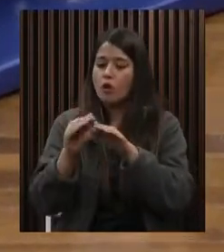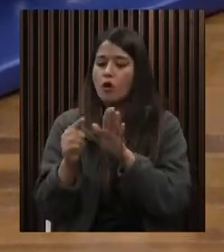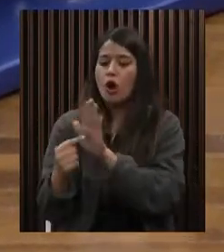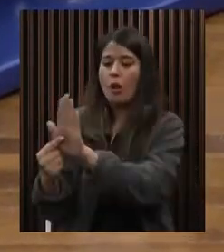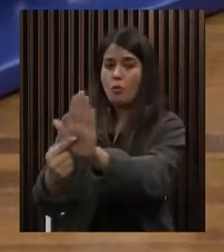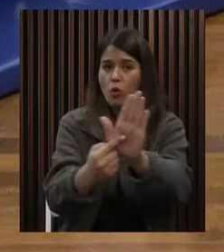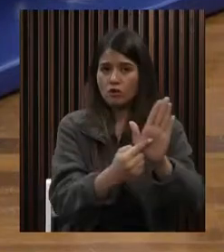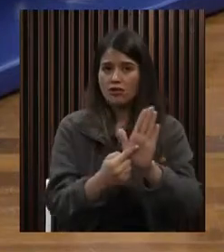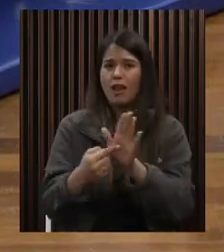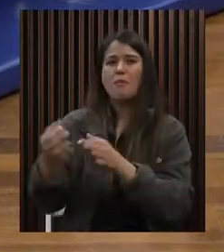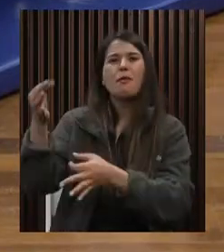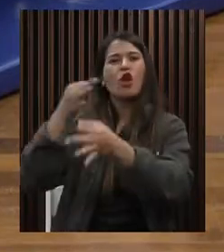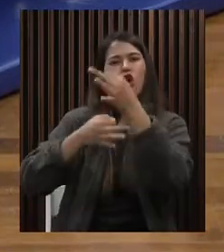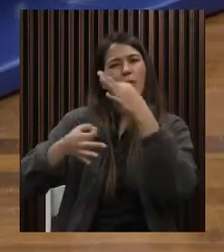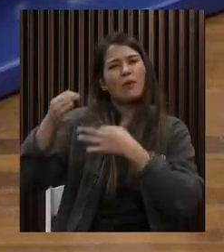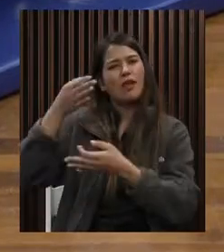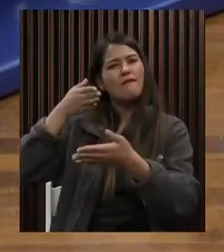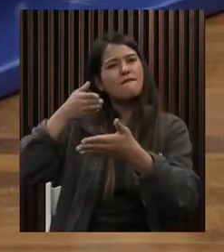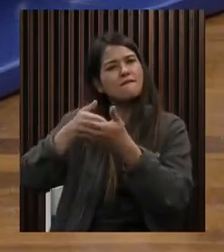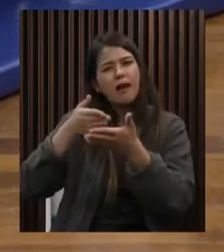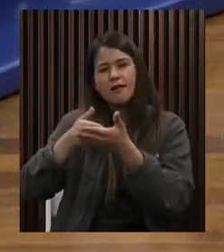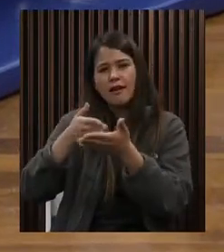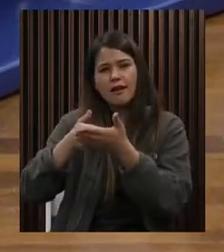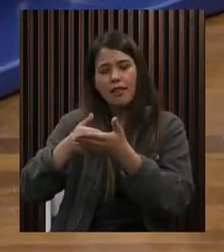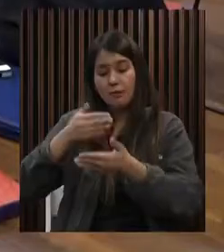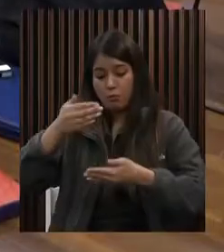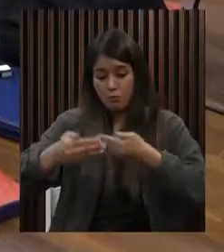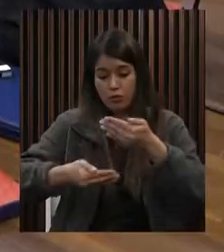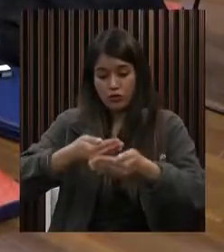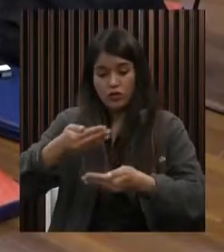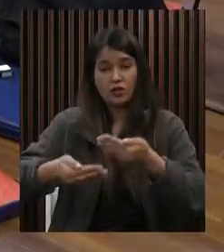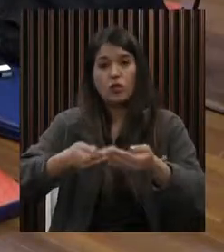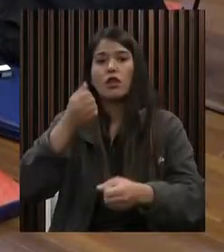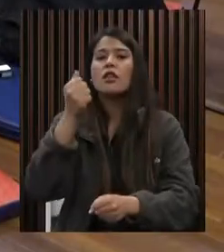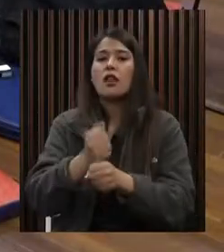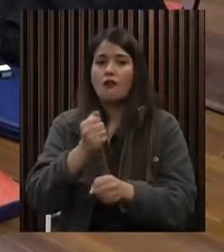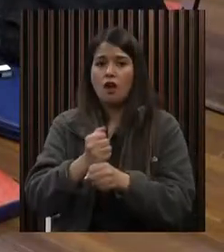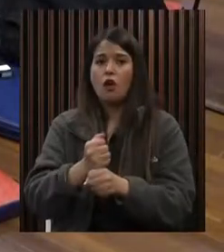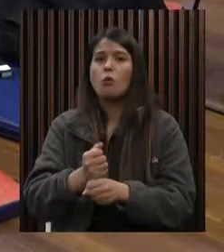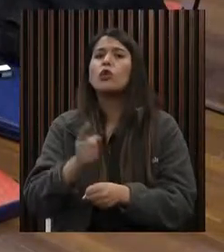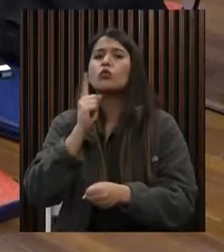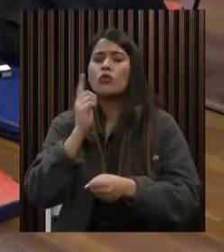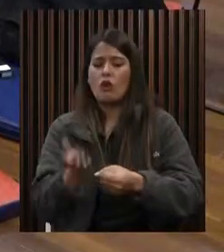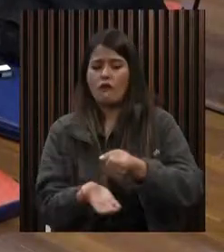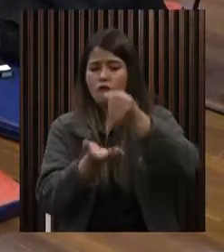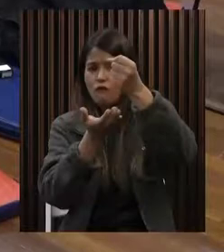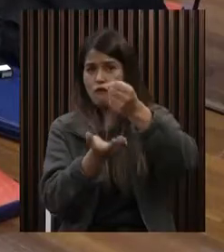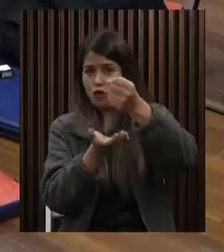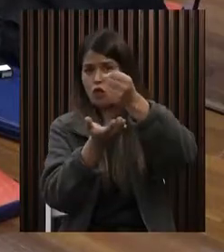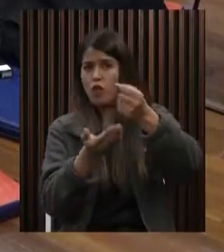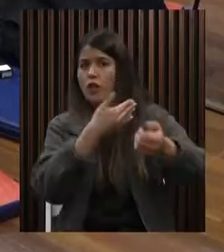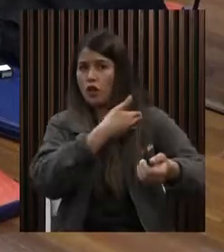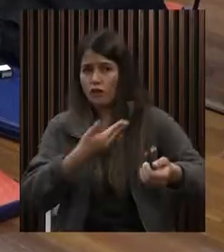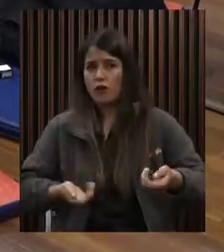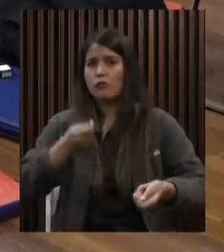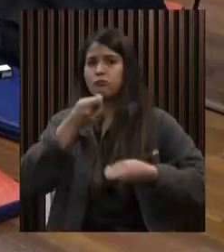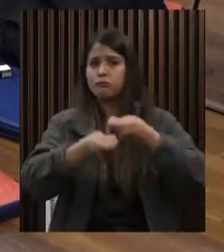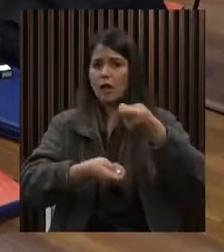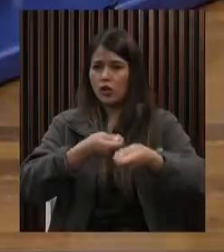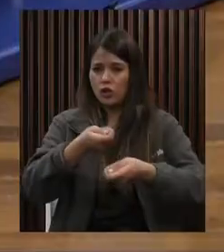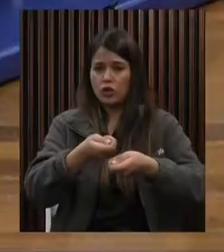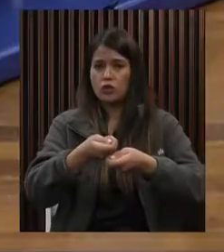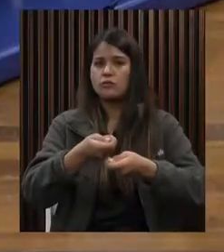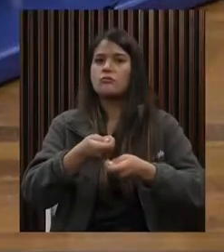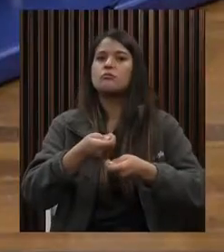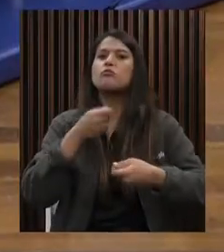me comentaban que una de las barreras fundamentales de todo el proceso de trabajo, porque contaron con los recursos desde un fondo del Estado para realizar todo un proceso